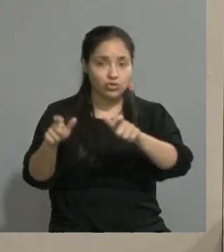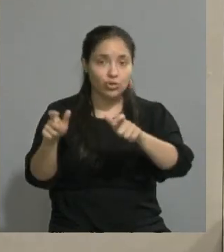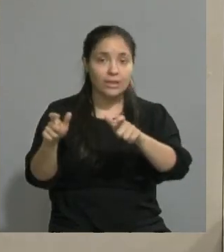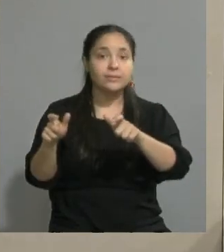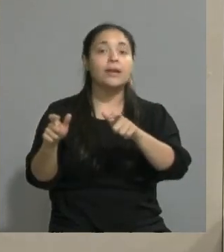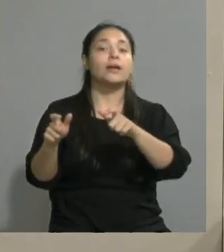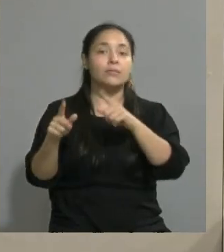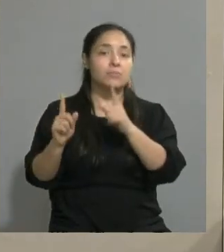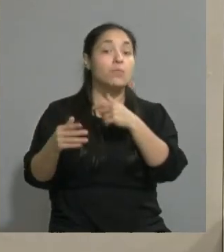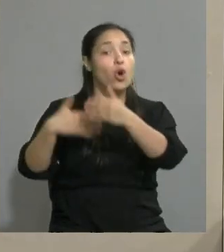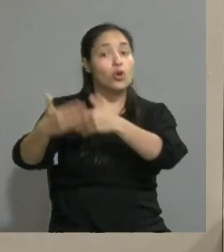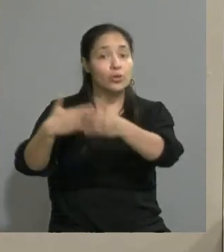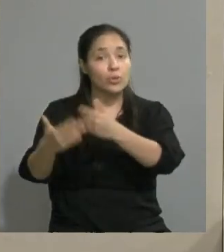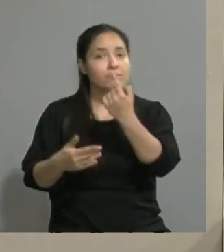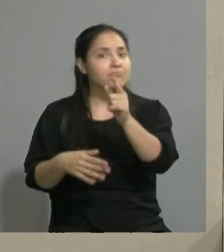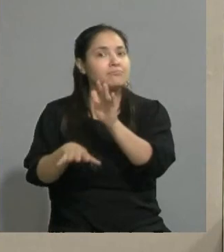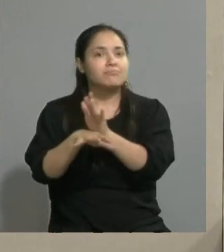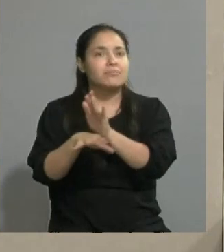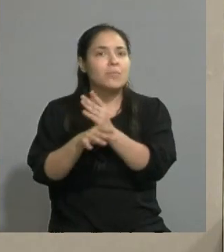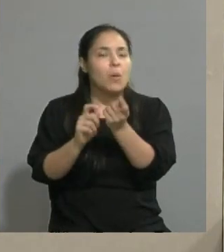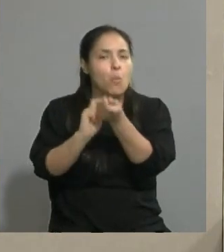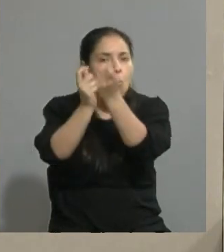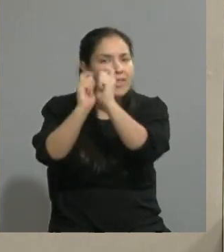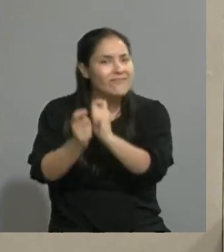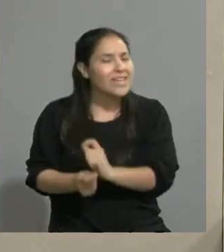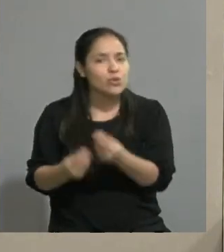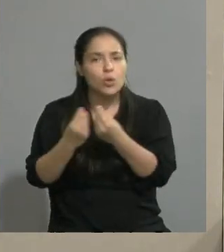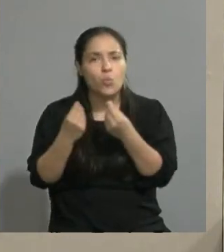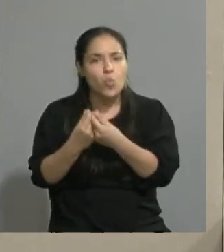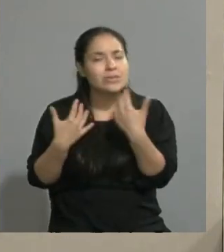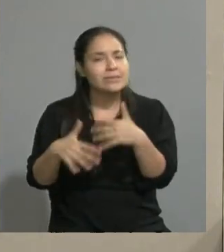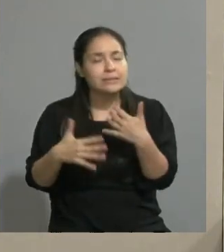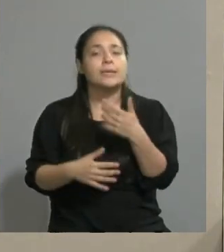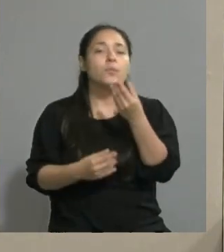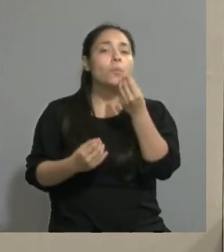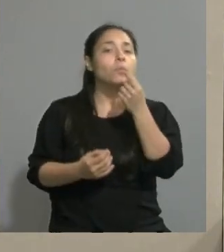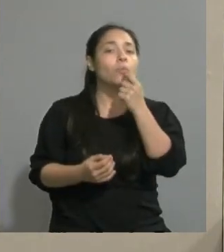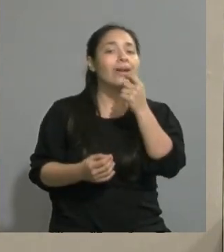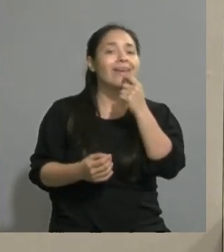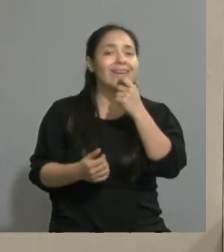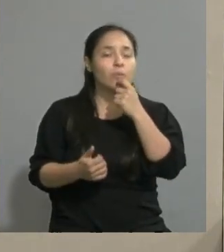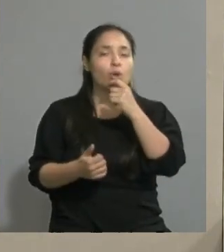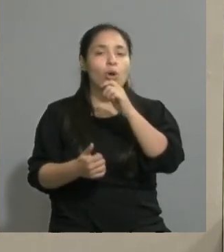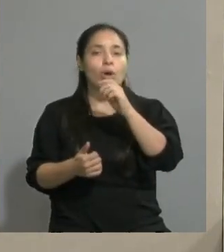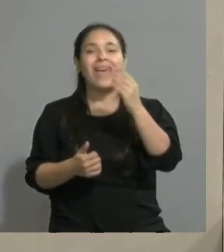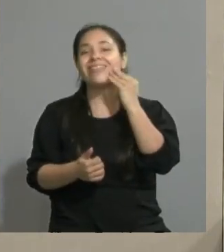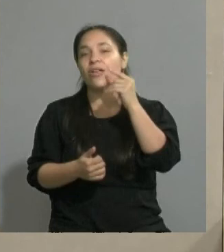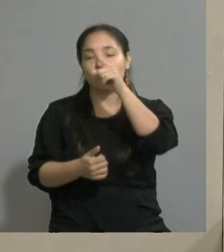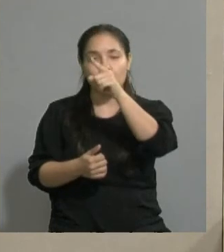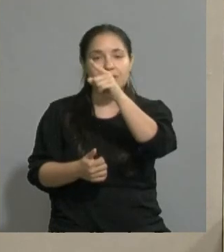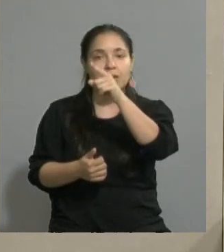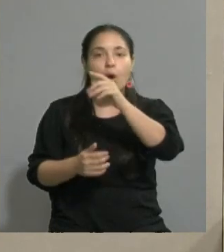están transitando, pero que significa muchas modificaciones, porque es, esto de, por ejemplo, en el Reino Unido no se permite